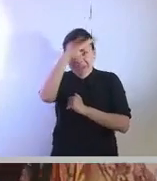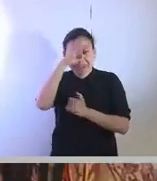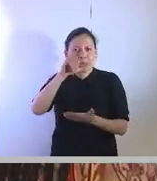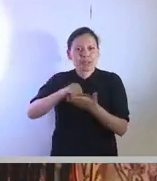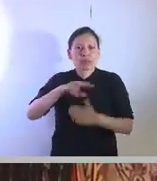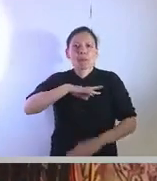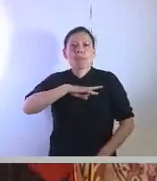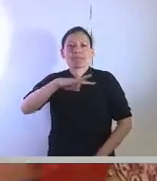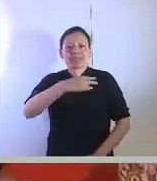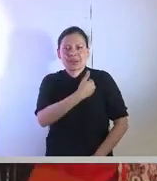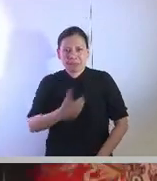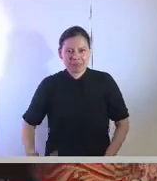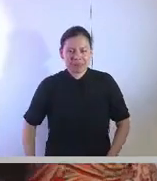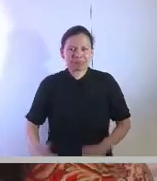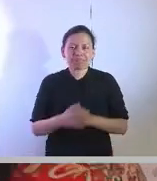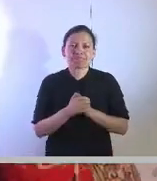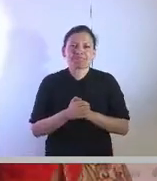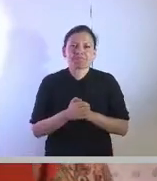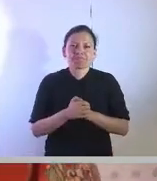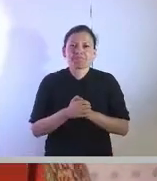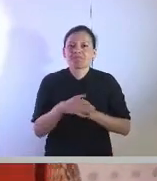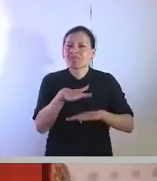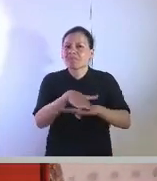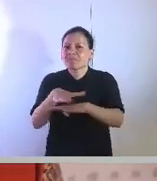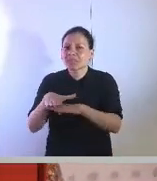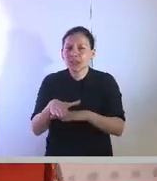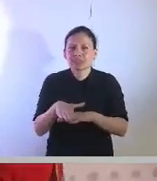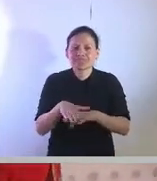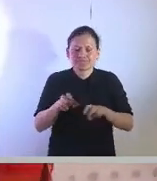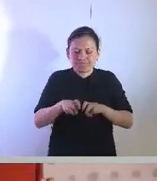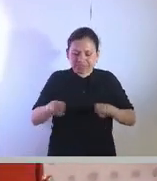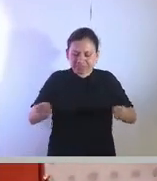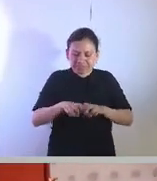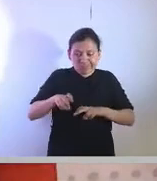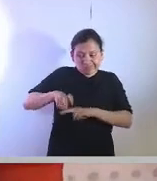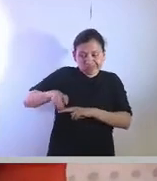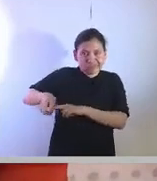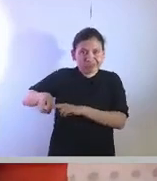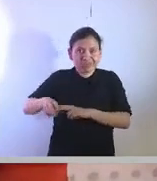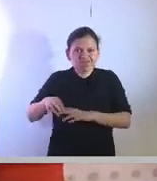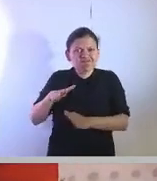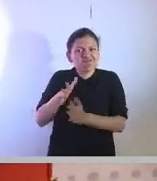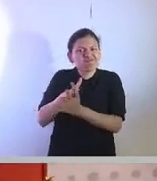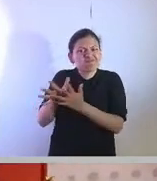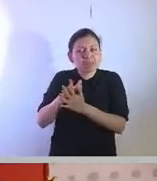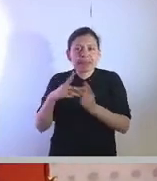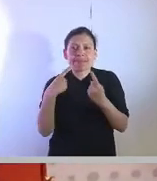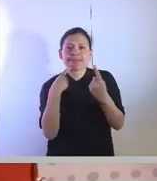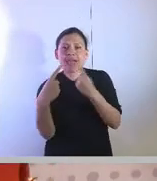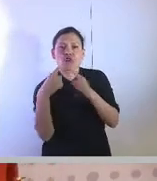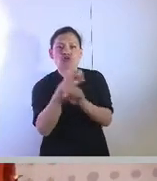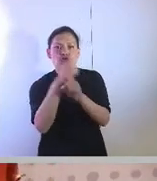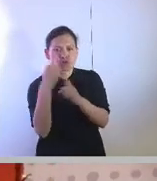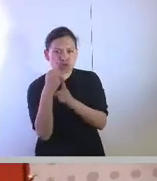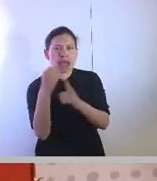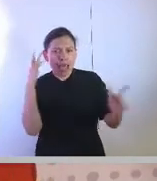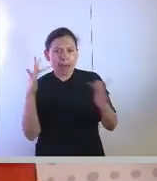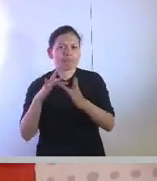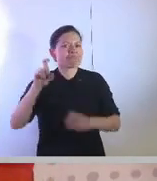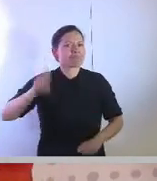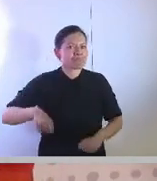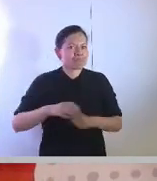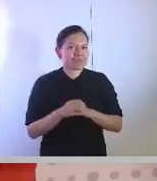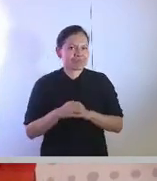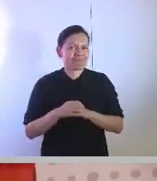vicepresidenta. Quiero que le digan al que tienen al lado, el diálogo social se necesita.